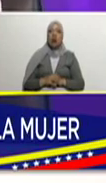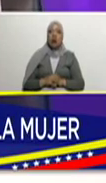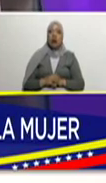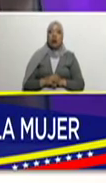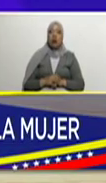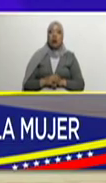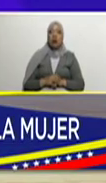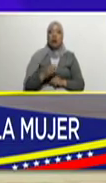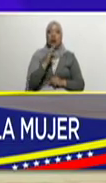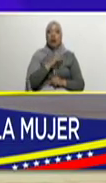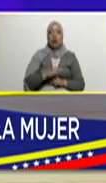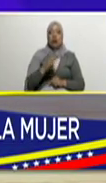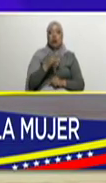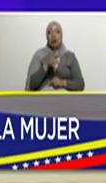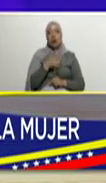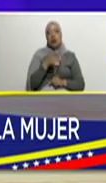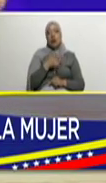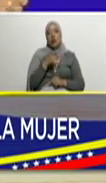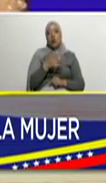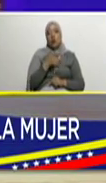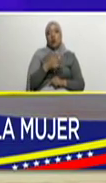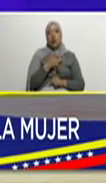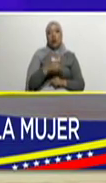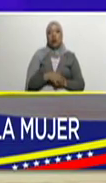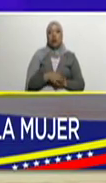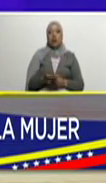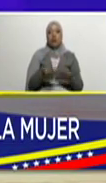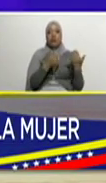gran sensibilidad que acaba de